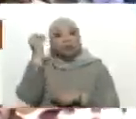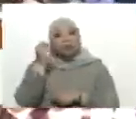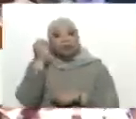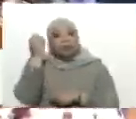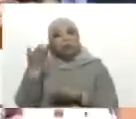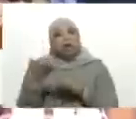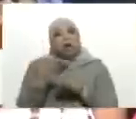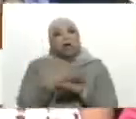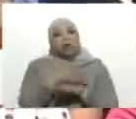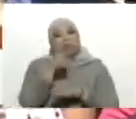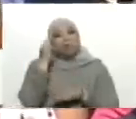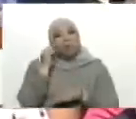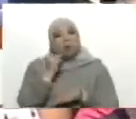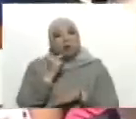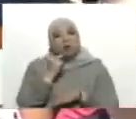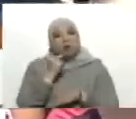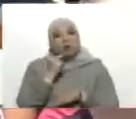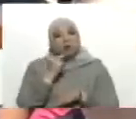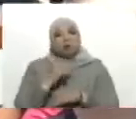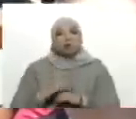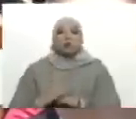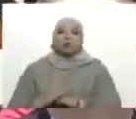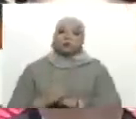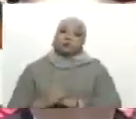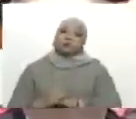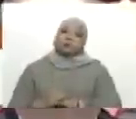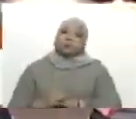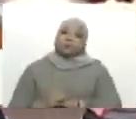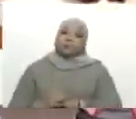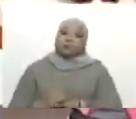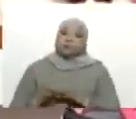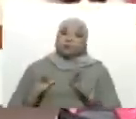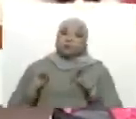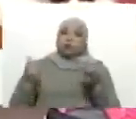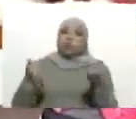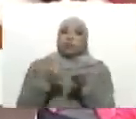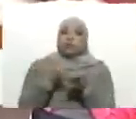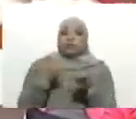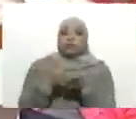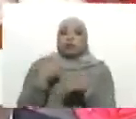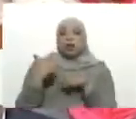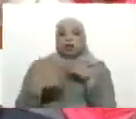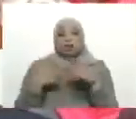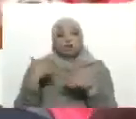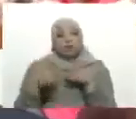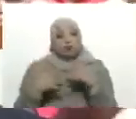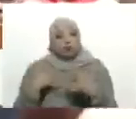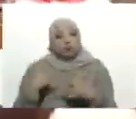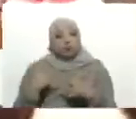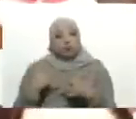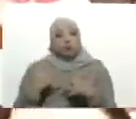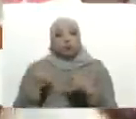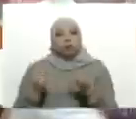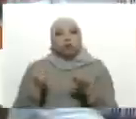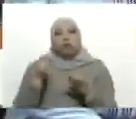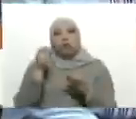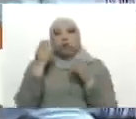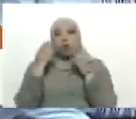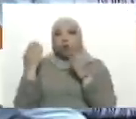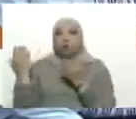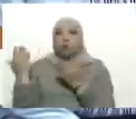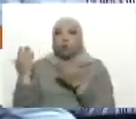antiperialista de Bolívar y de Martín Así que vamos a comenzar entonces nuestra actividad y vamos a darle la palabra